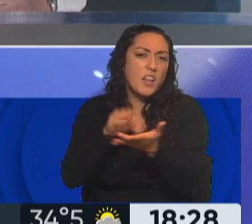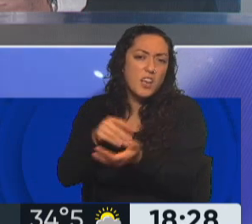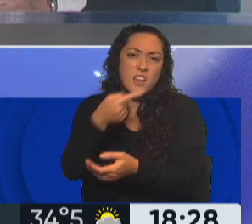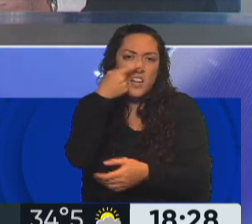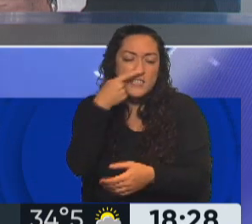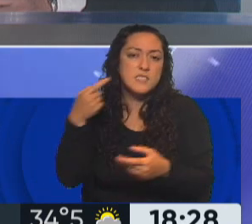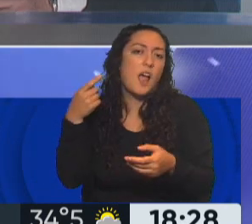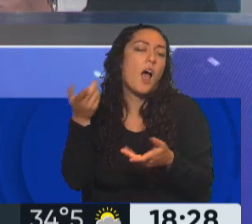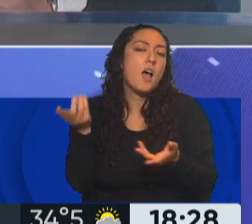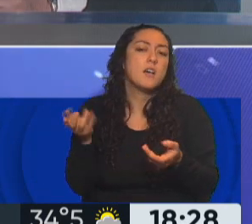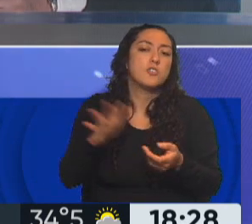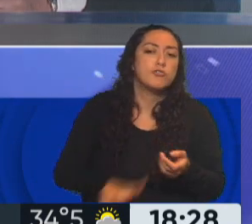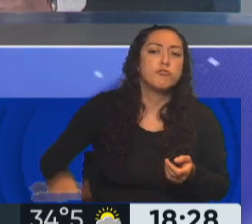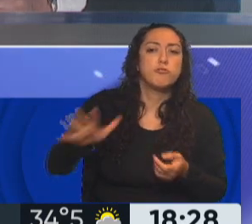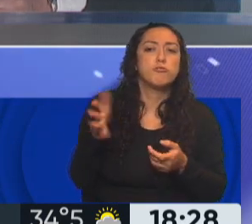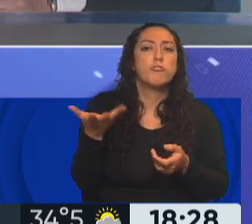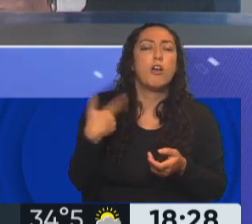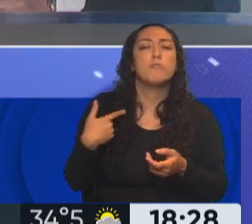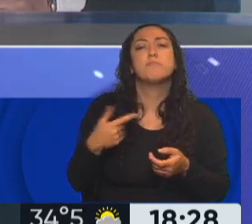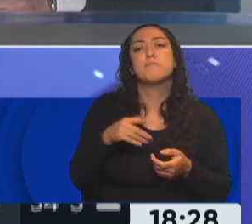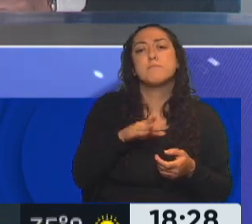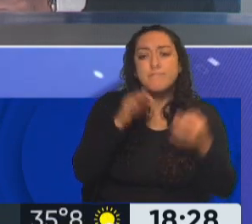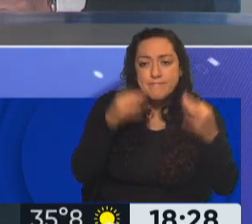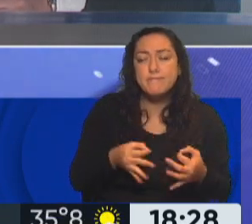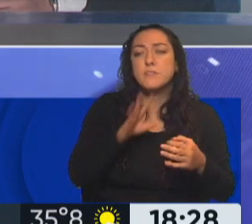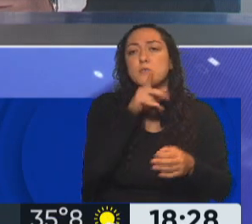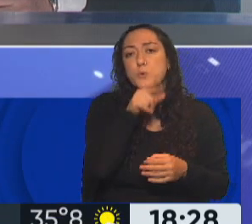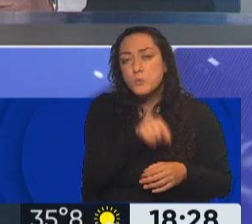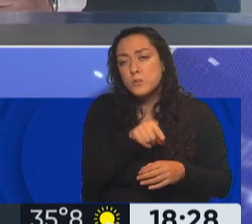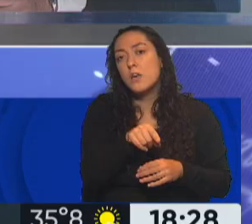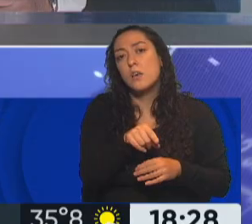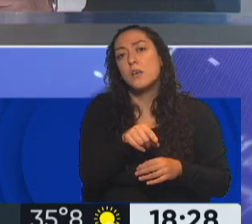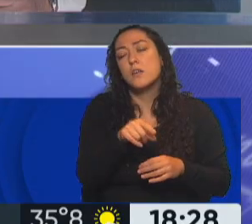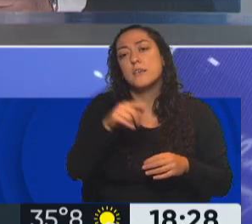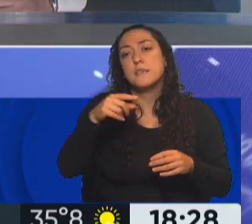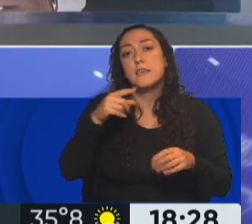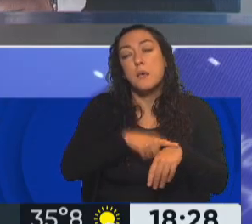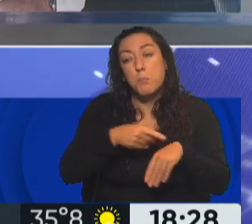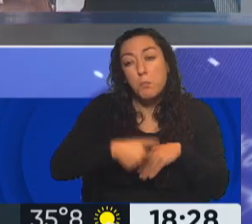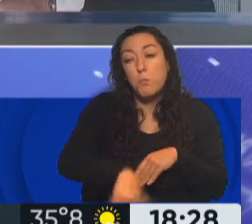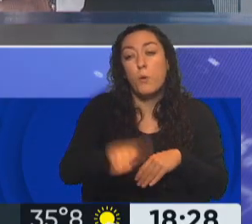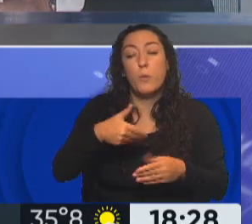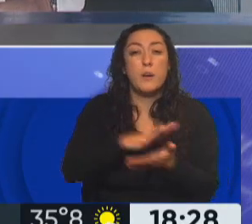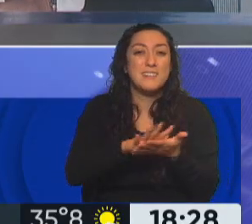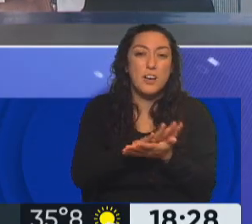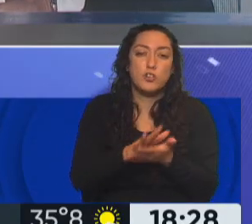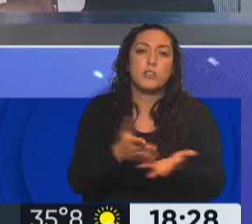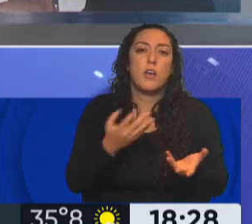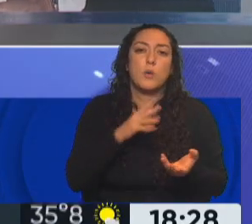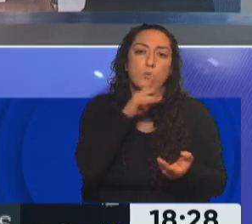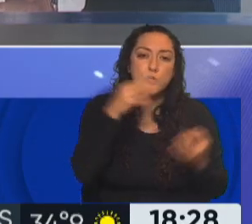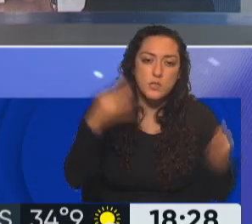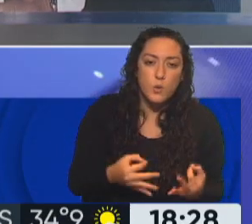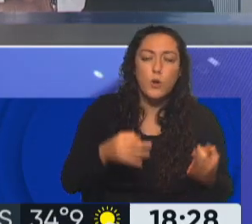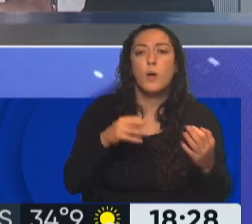donde está presente Rusia, de manera que este es otro punto que a lo mejor en el tiempo va a tener que negociar con Rusia. La política